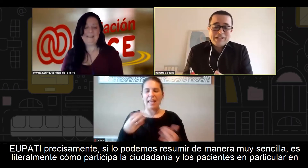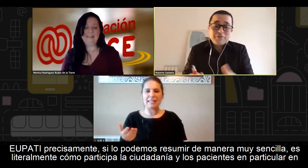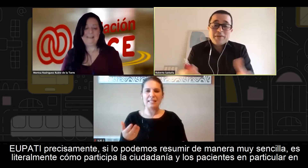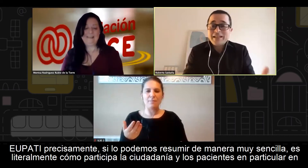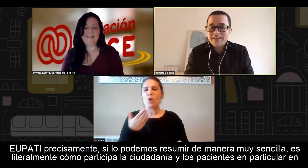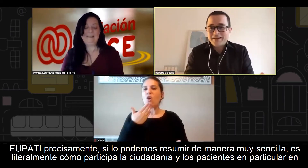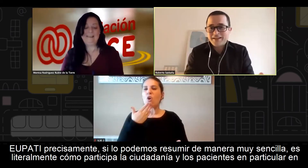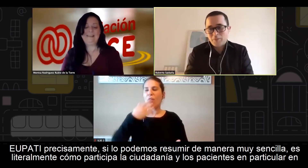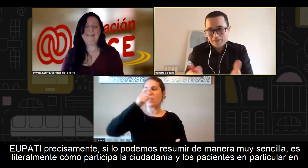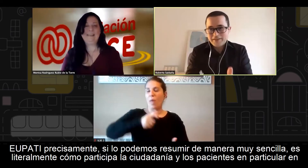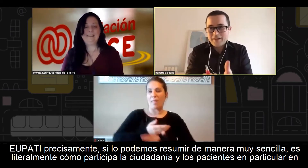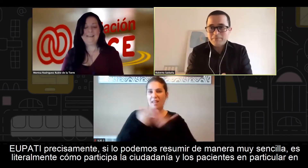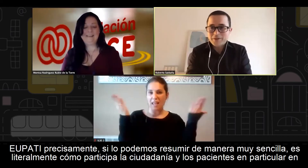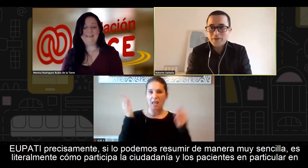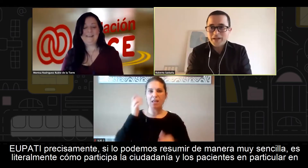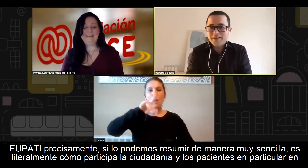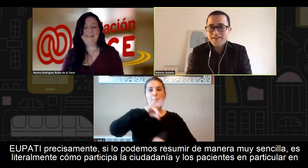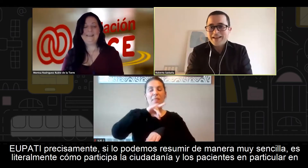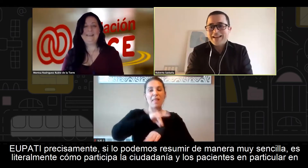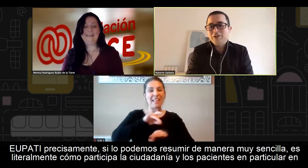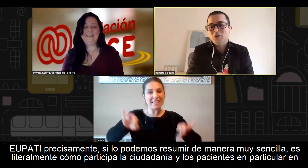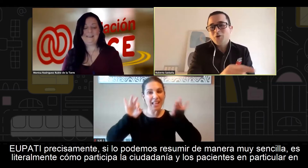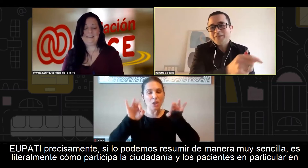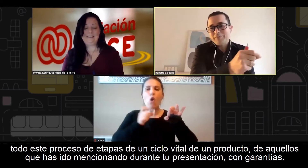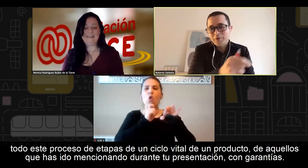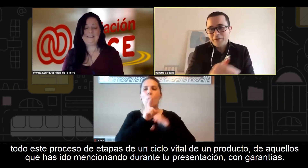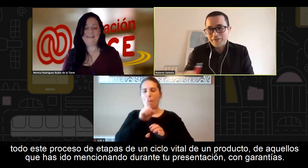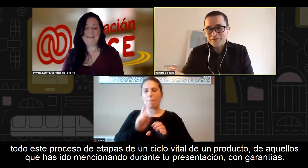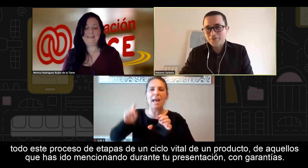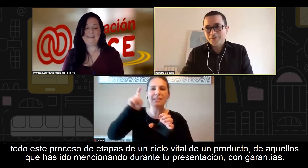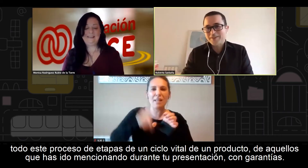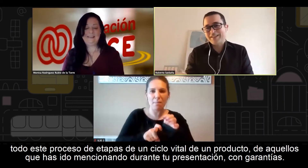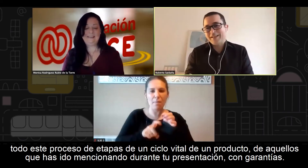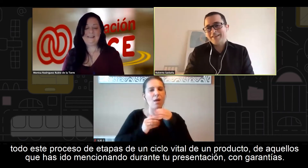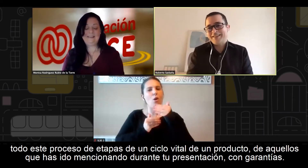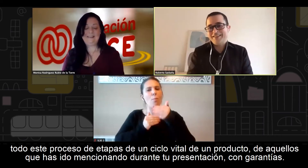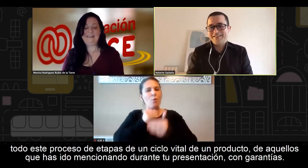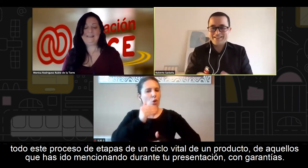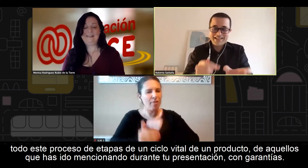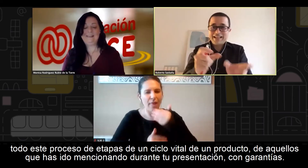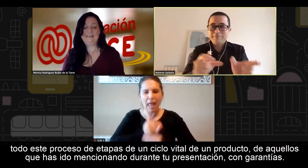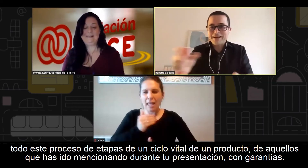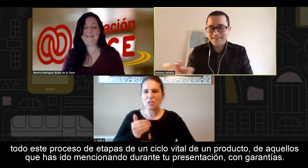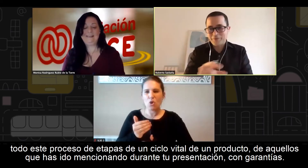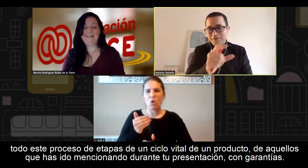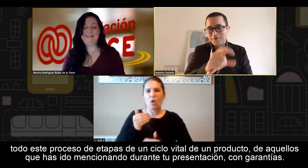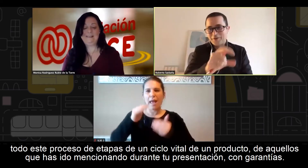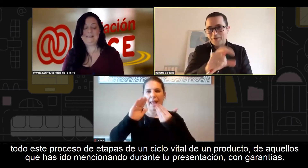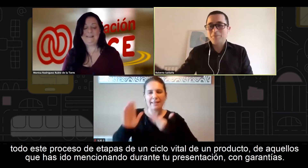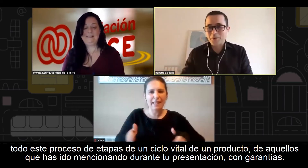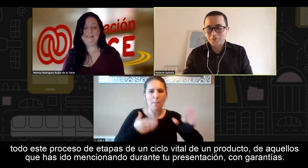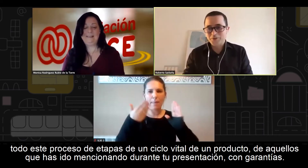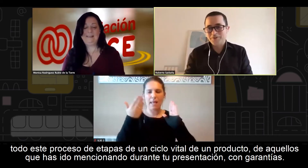la ciudadanía y los pacientes en particular en todo este proceso de etapas de un ciclo vital